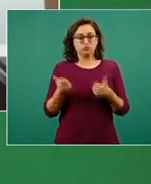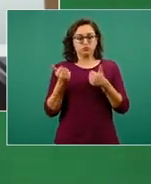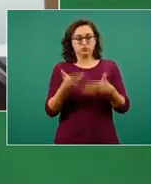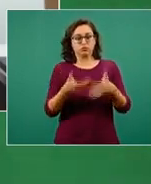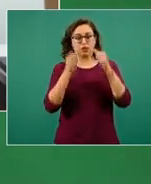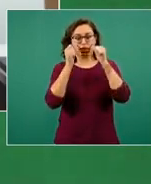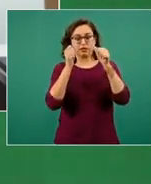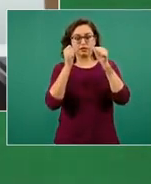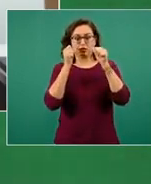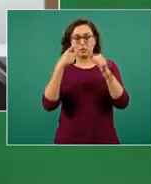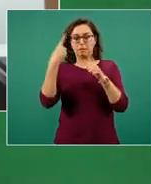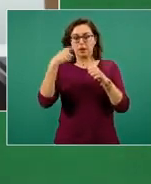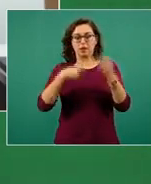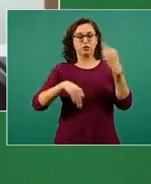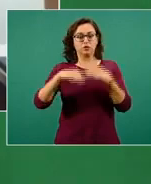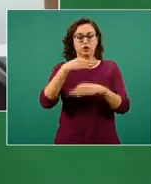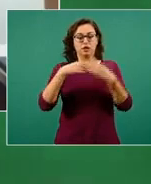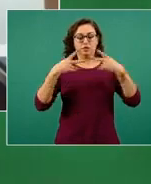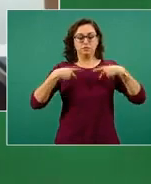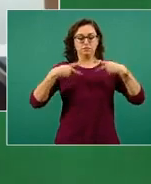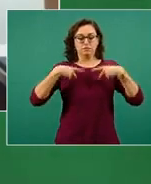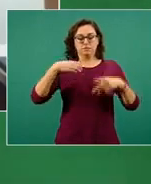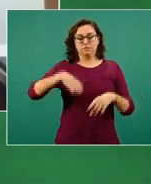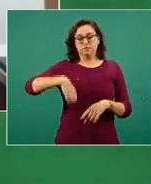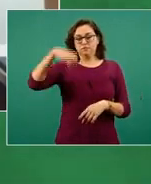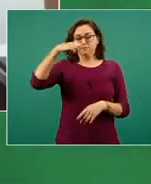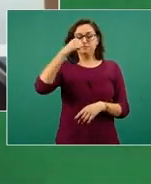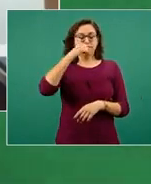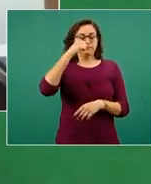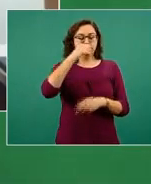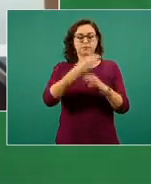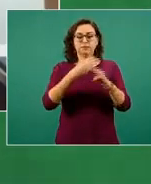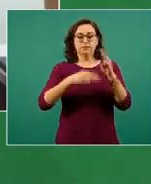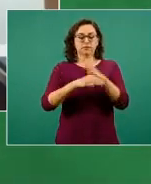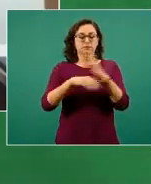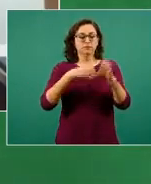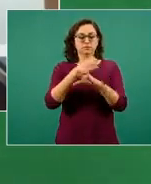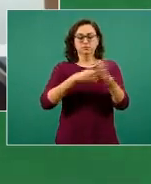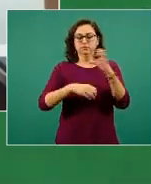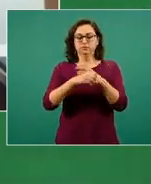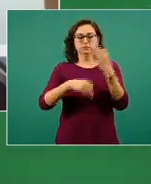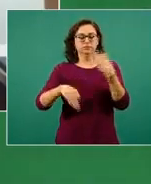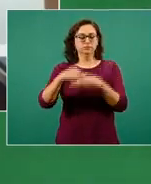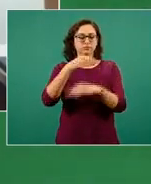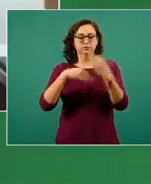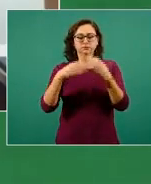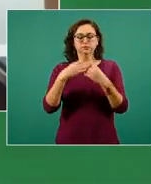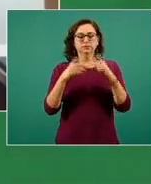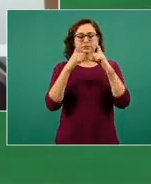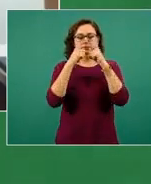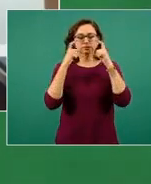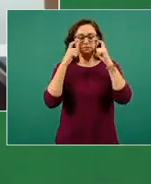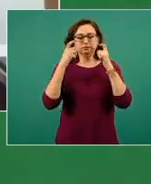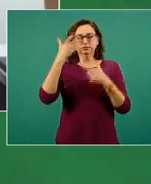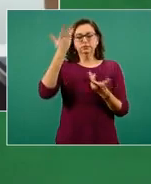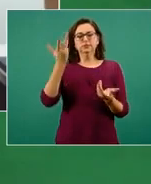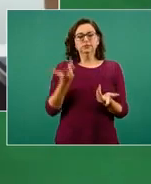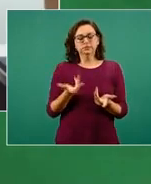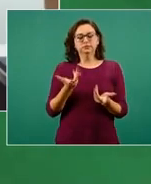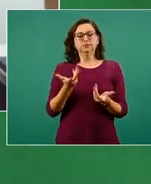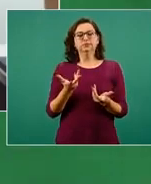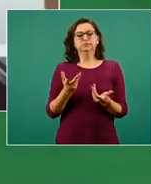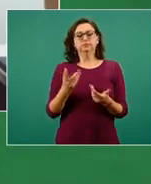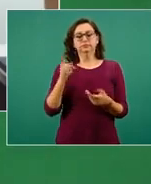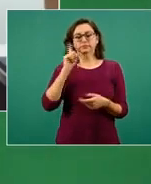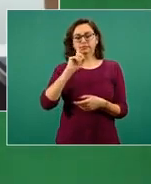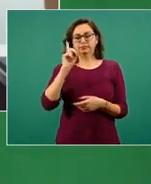a los adultos mayores. Siempre se proporcionó el equipo necesario de protección a las personas que estaban vacunando, como son nuestras